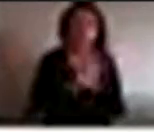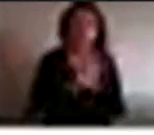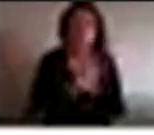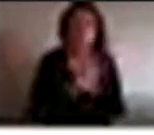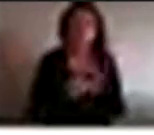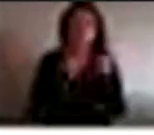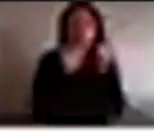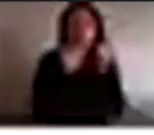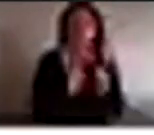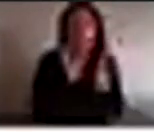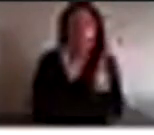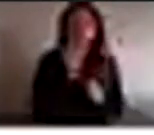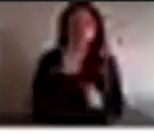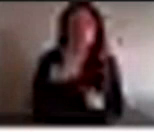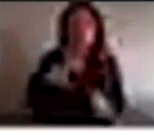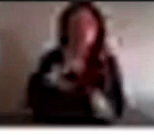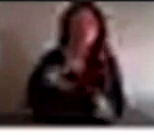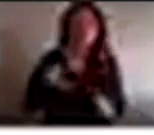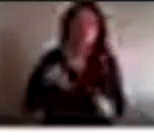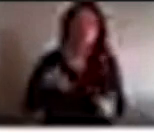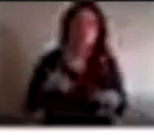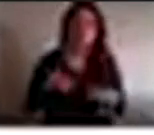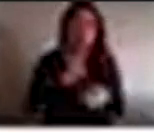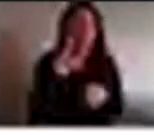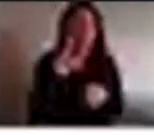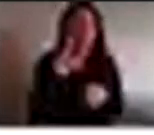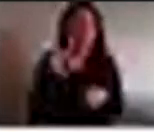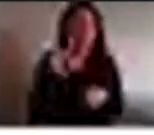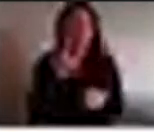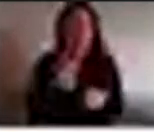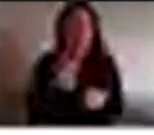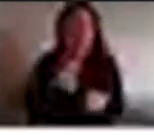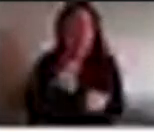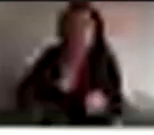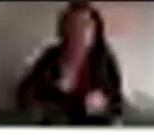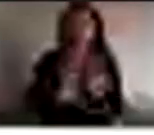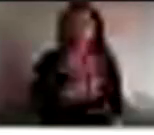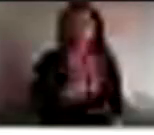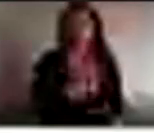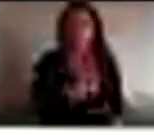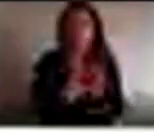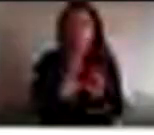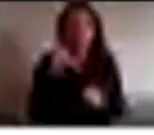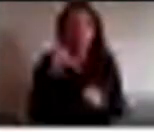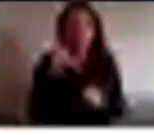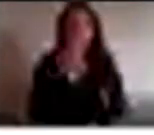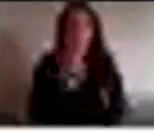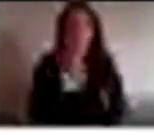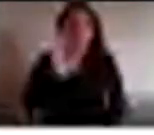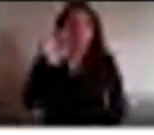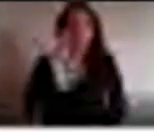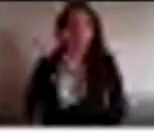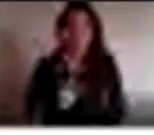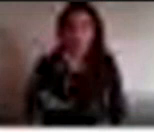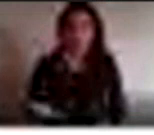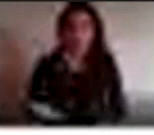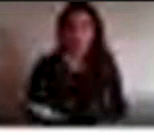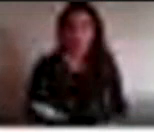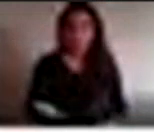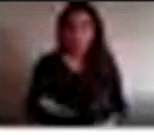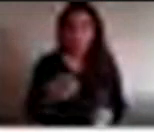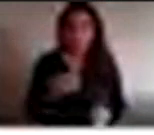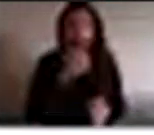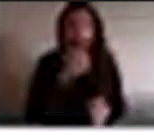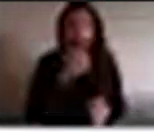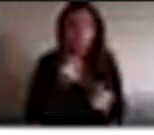detener en el cumplimiento de la ley y del cumplimiento del 1%, que es lo que mandata la ley 21.015 que rige en nuestro